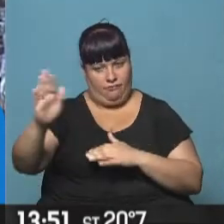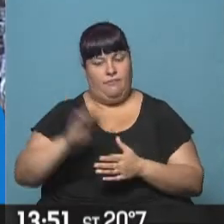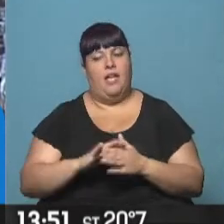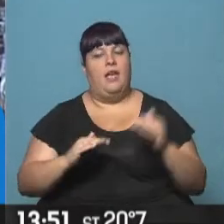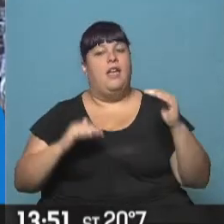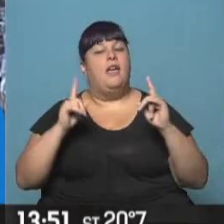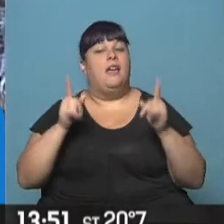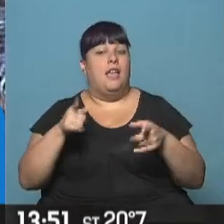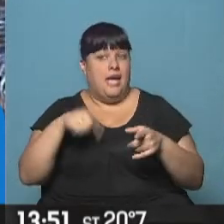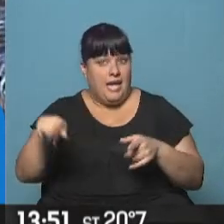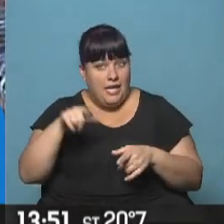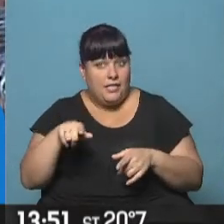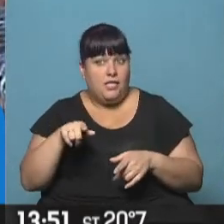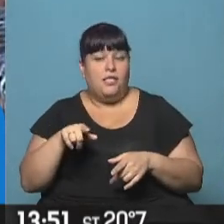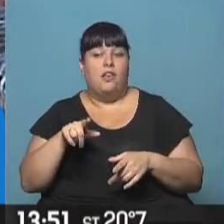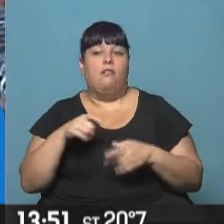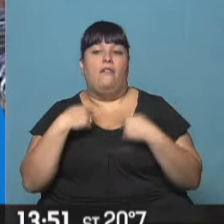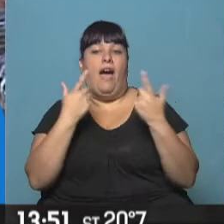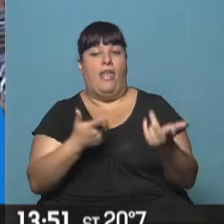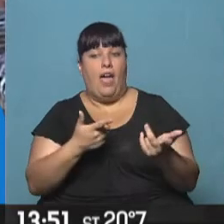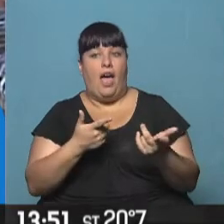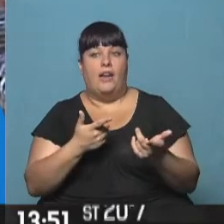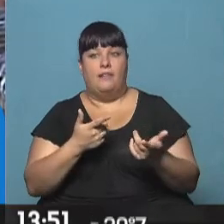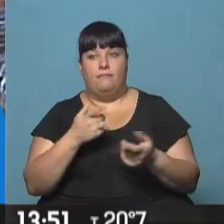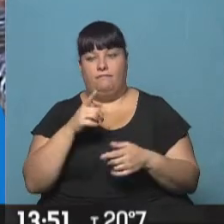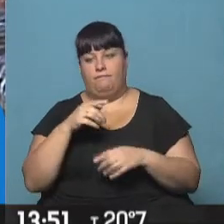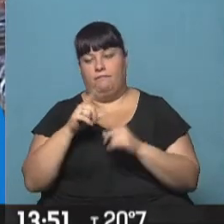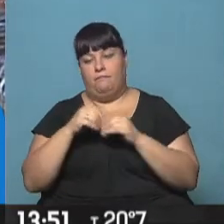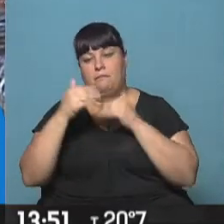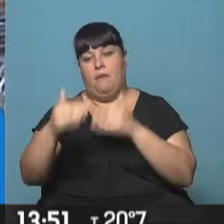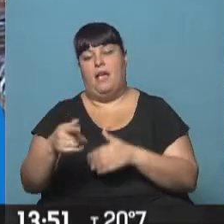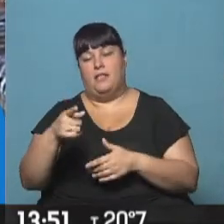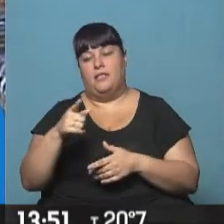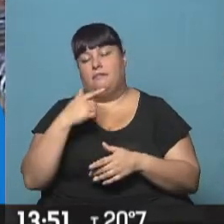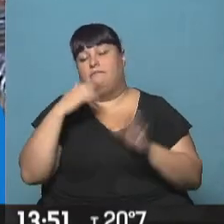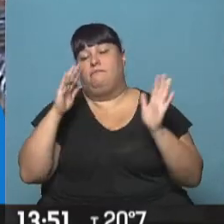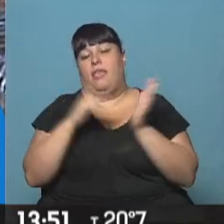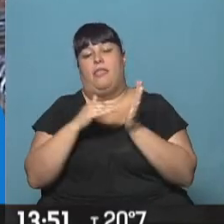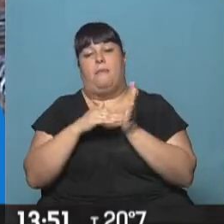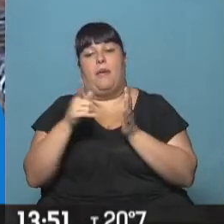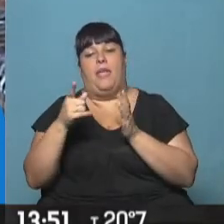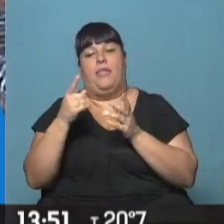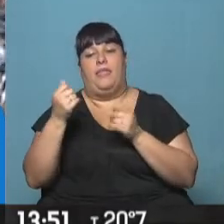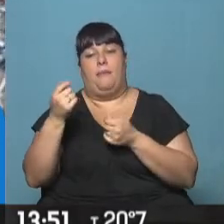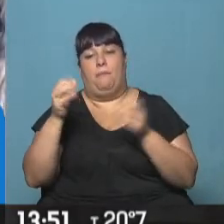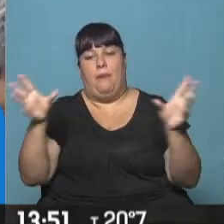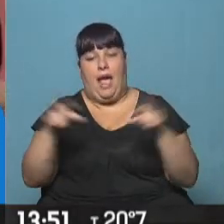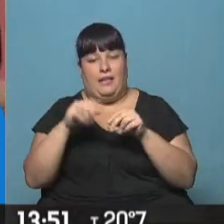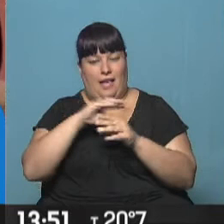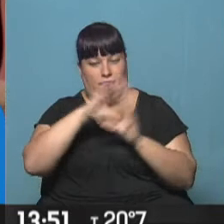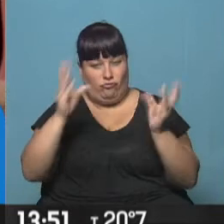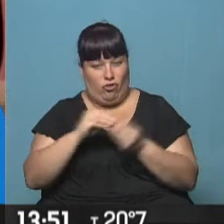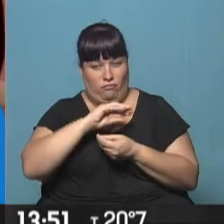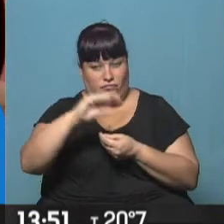que va a ser entregado a prorrata según la participación en el coeficiente de